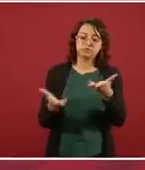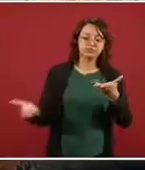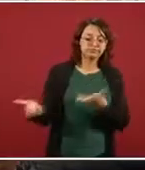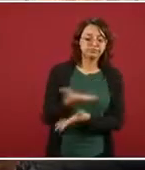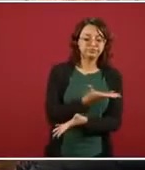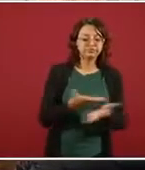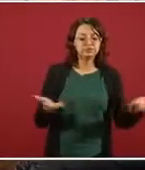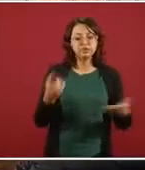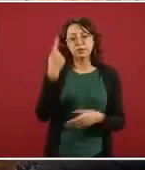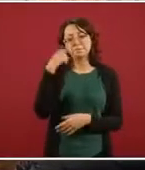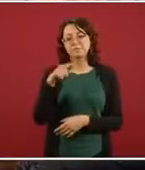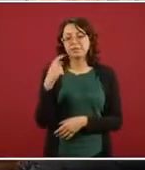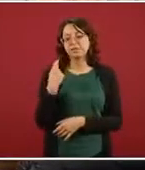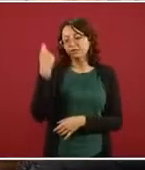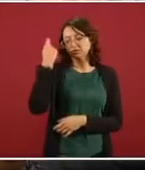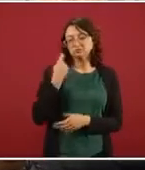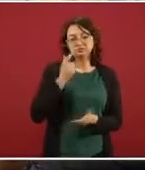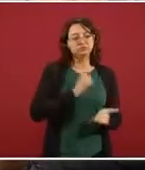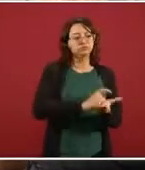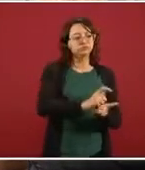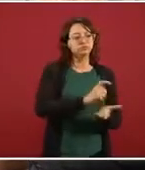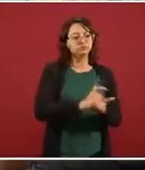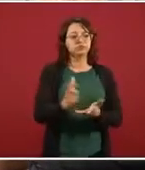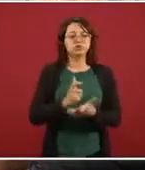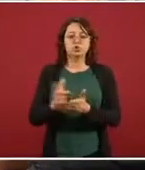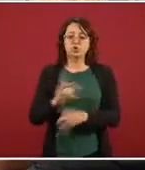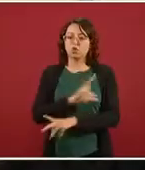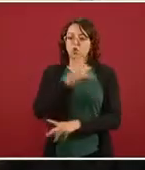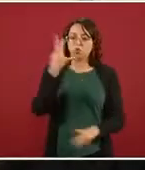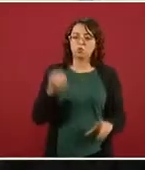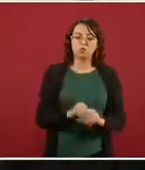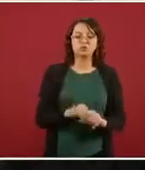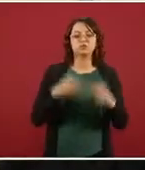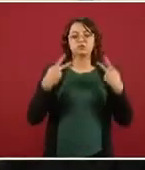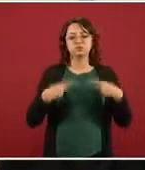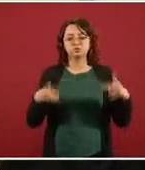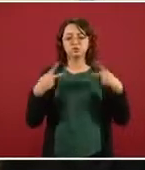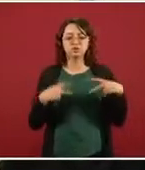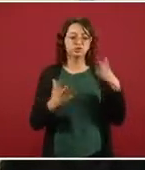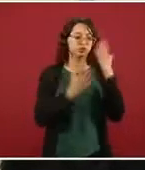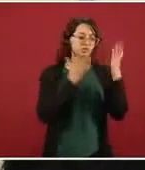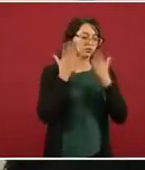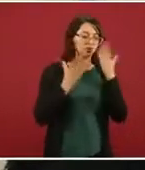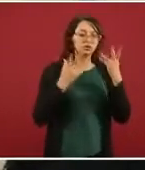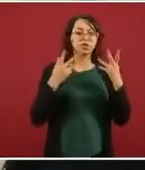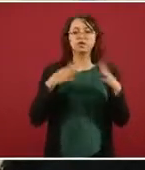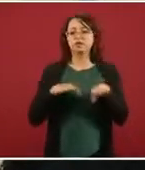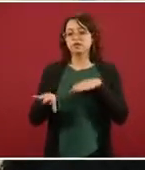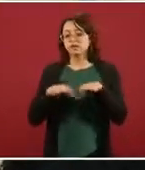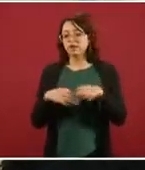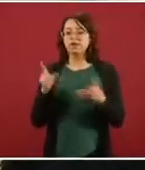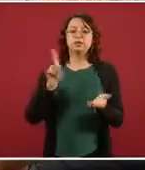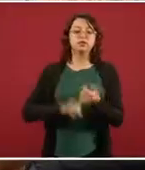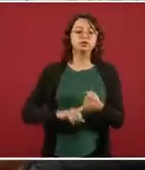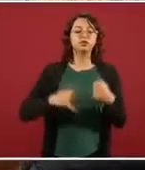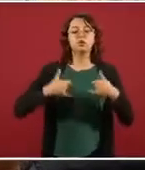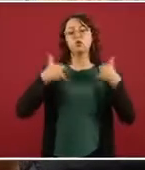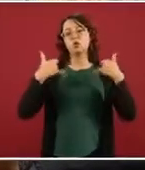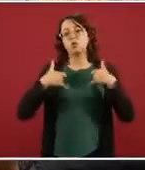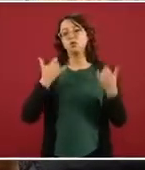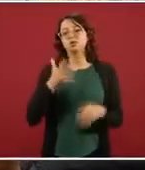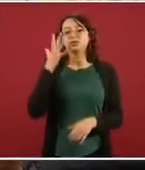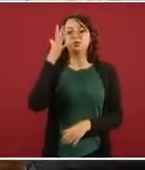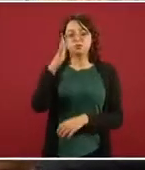llegue de manera integral a quienes estudian, a quienes trabajan, también con Jóvenes Construyendo el Futuro. Esa